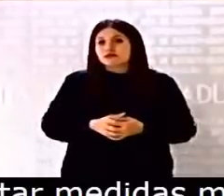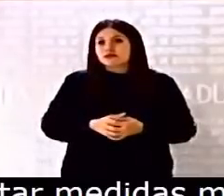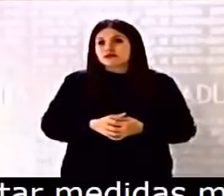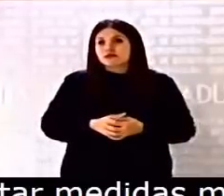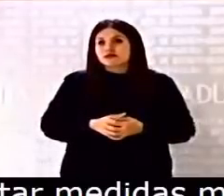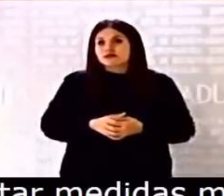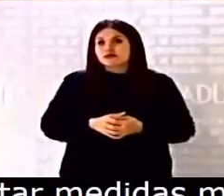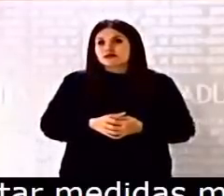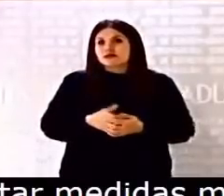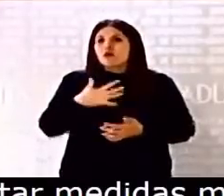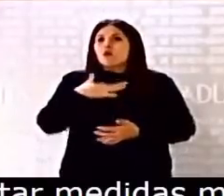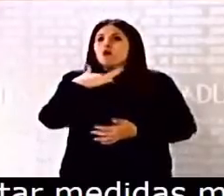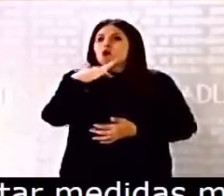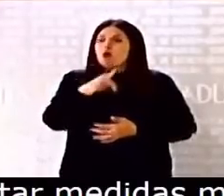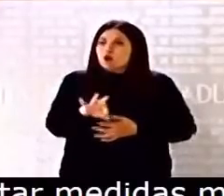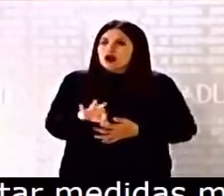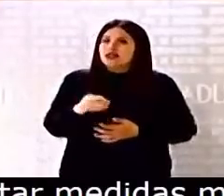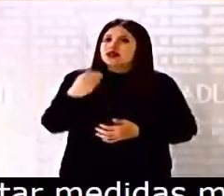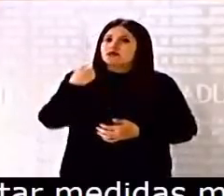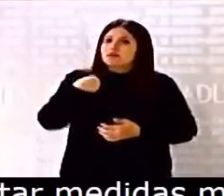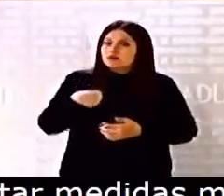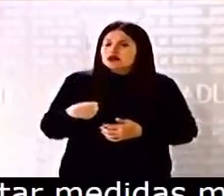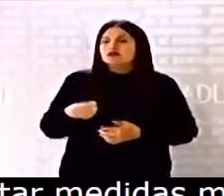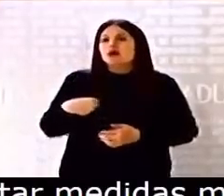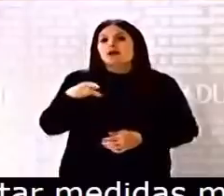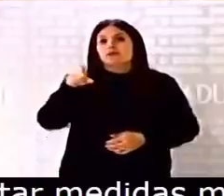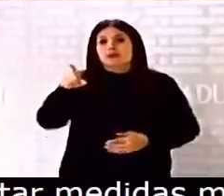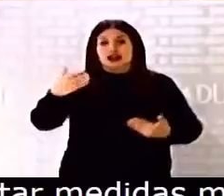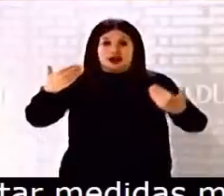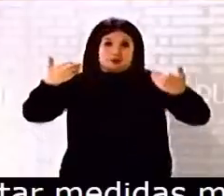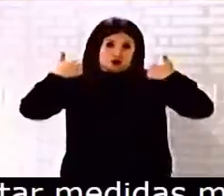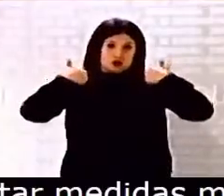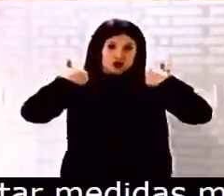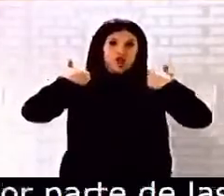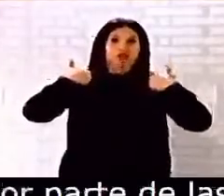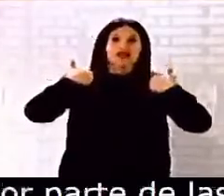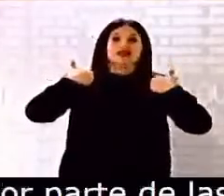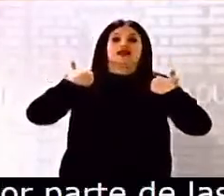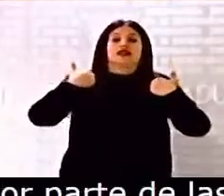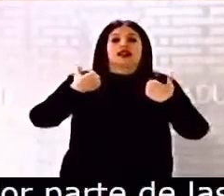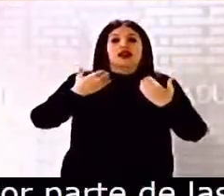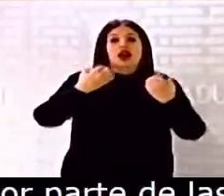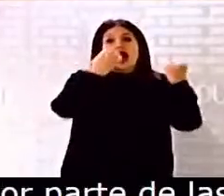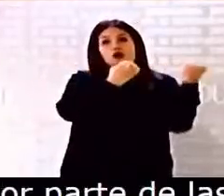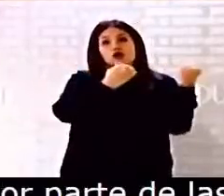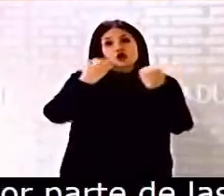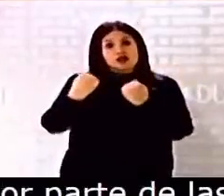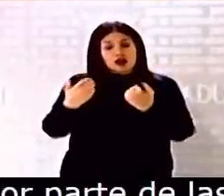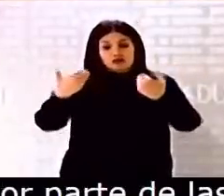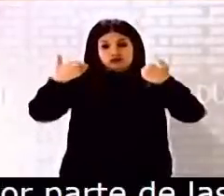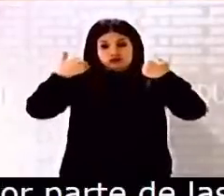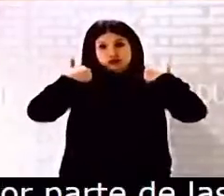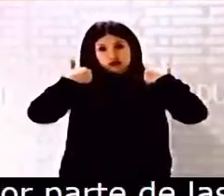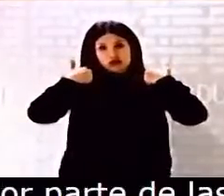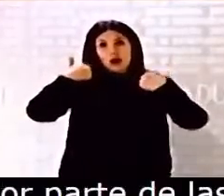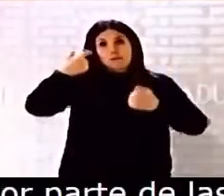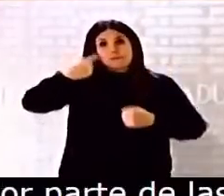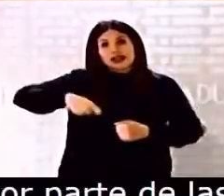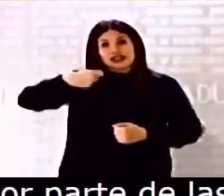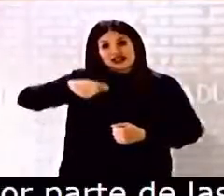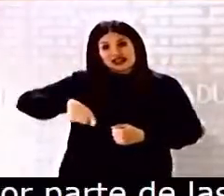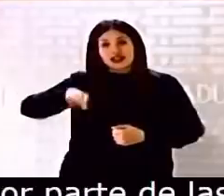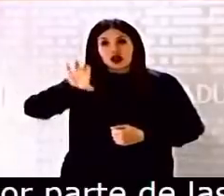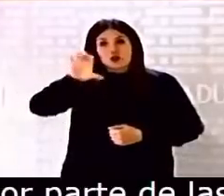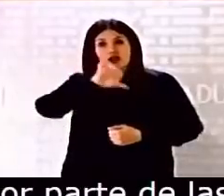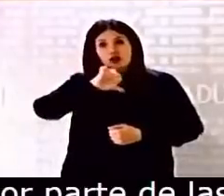se podría realizar por parte de las autoridades competentes delegadas en nuestro país, que son los presidentes de las